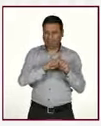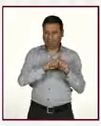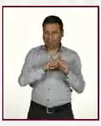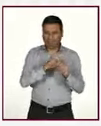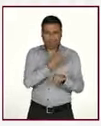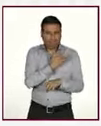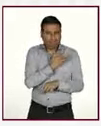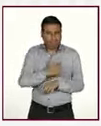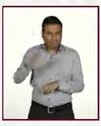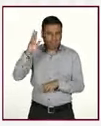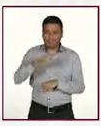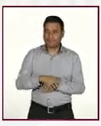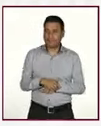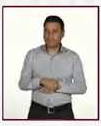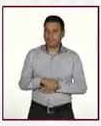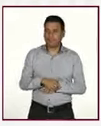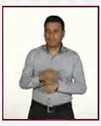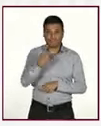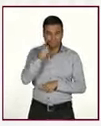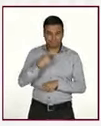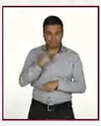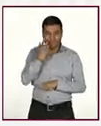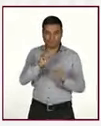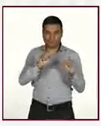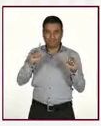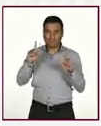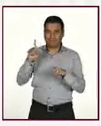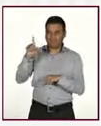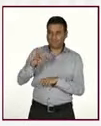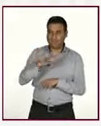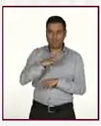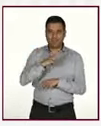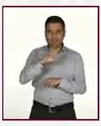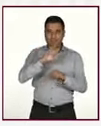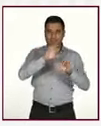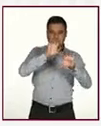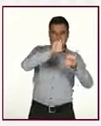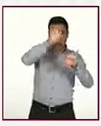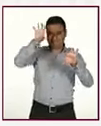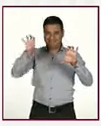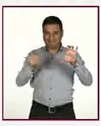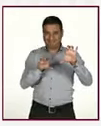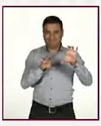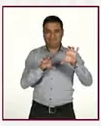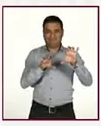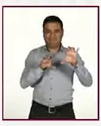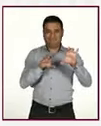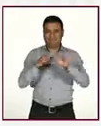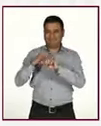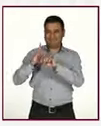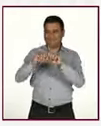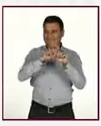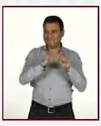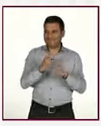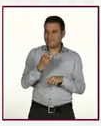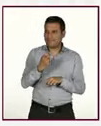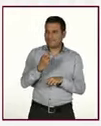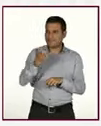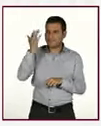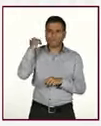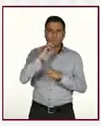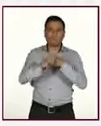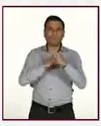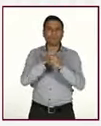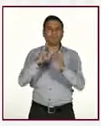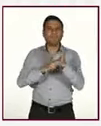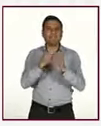que la quise poner aquí como en diferentes dimensiones, que este es un texto de Yoso del 2005,